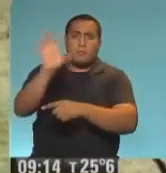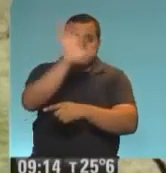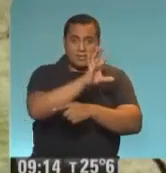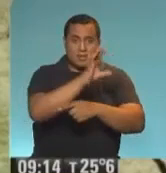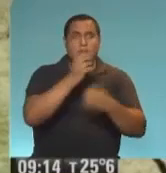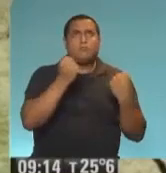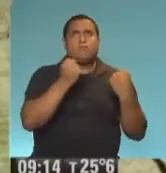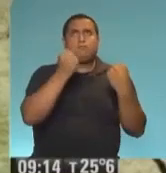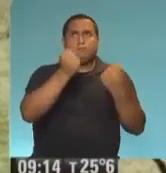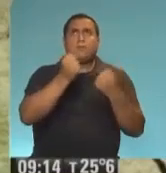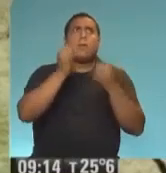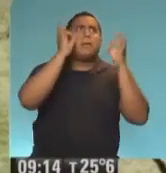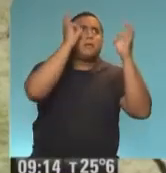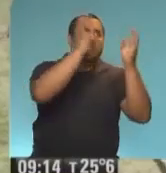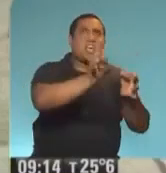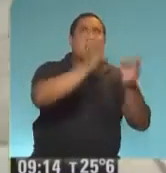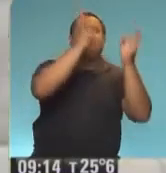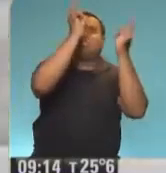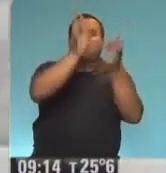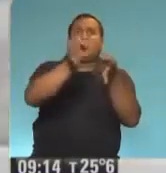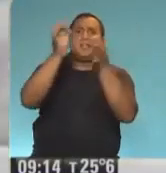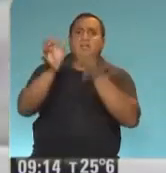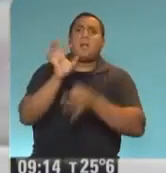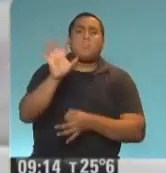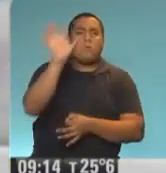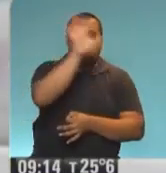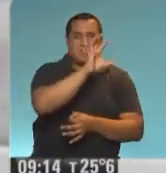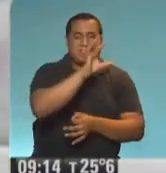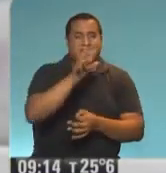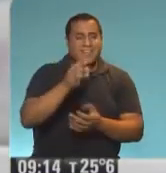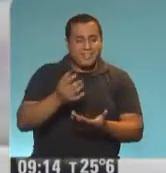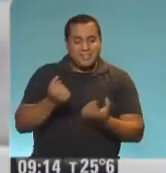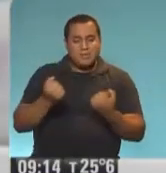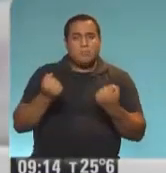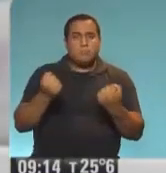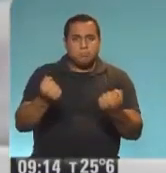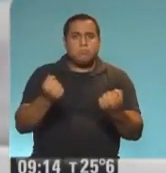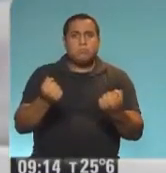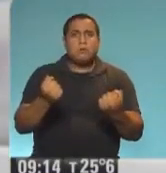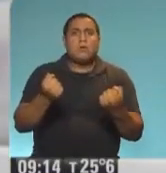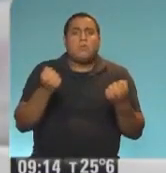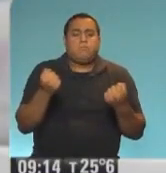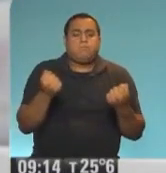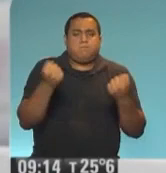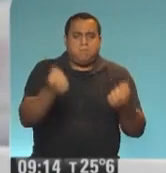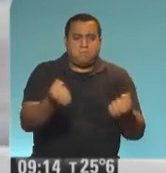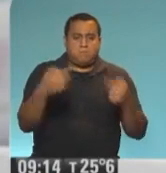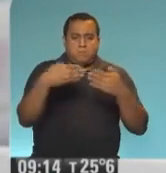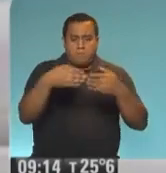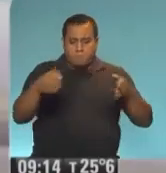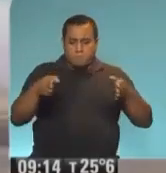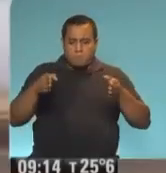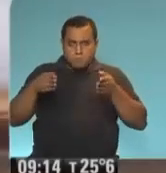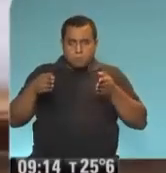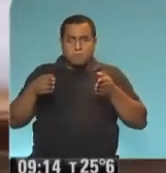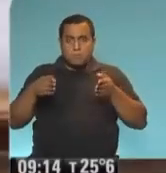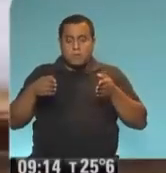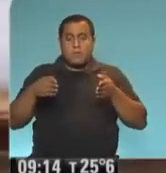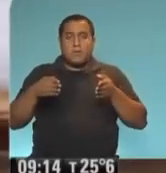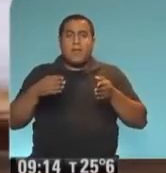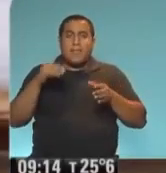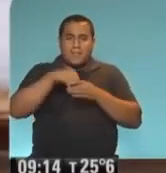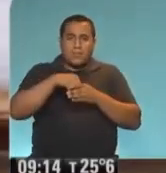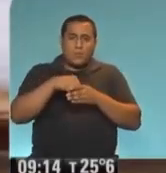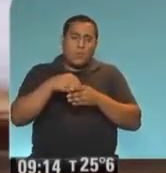pasando. Está llegando a toda la provincia argentina. Los camiones que salieron de acá son los que se llaman camiones troncales, que van haciendo las grandes rutas y de